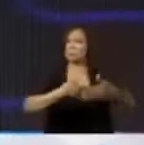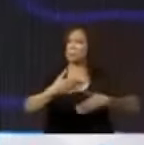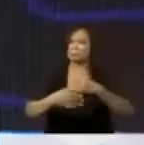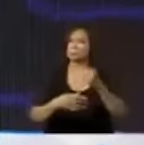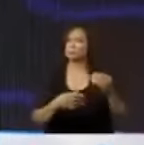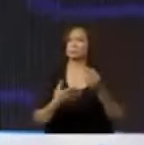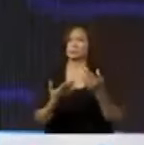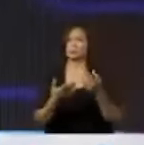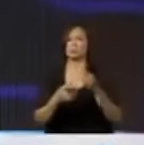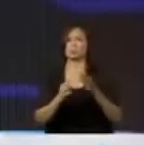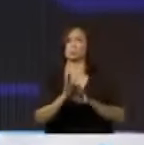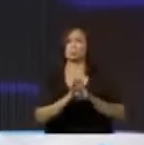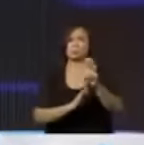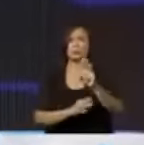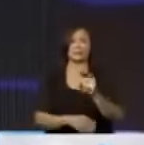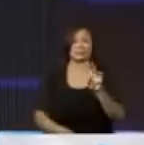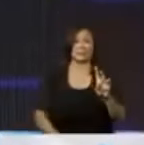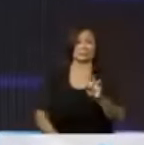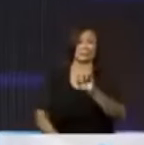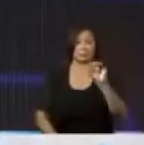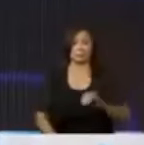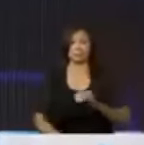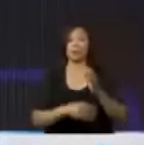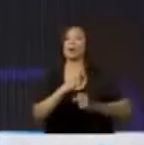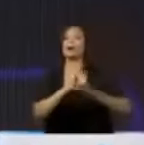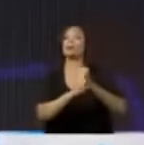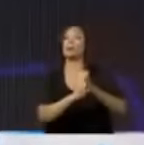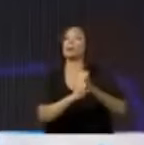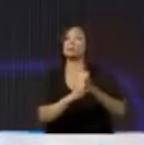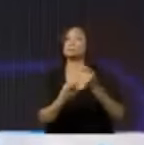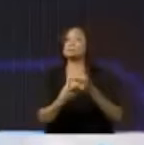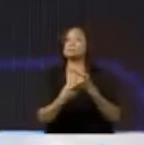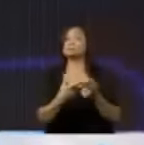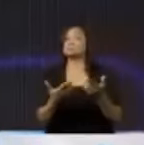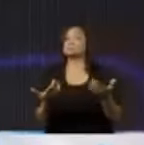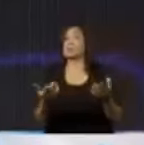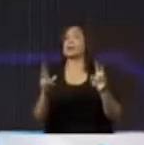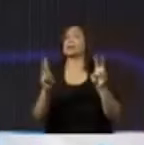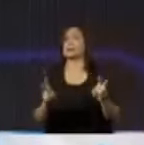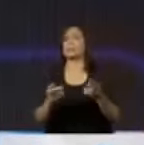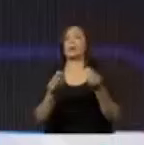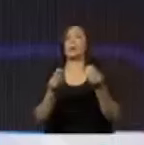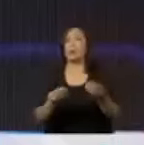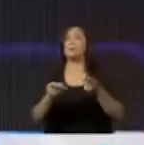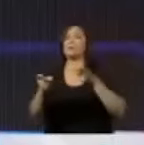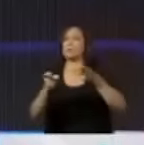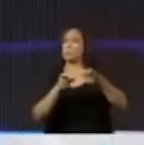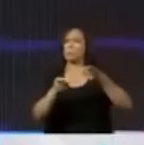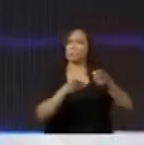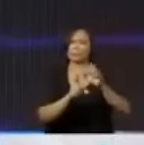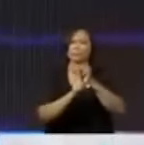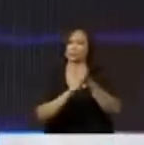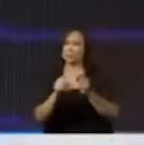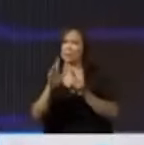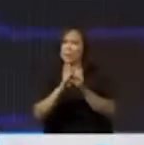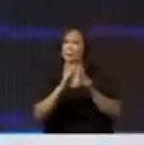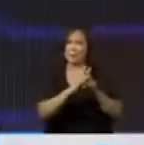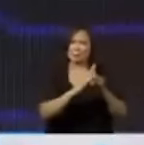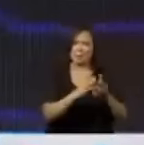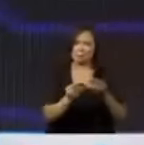y terminamos con tasa de crecimiento de un 7% anual. De manera que el tema ha sido cómo gerenciar esas crisis que se nos